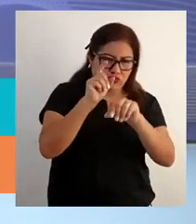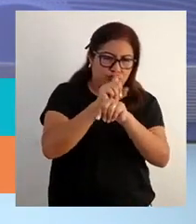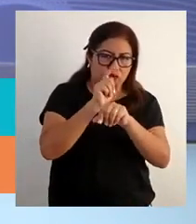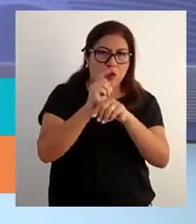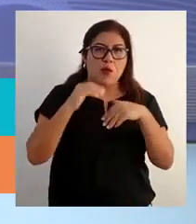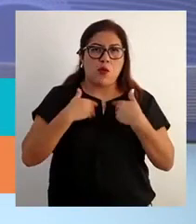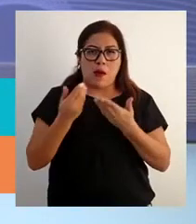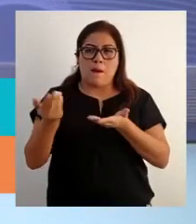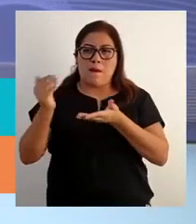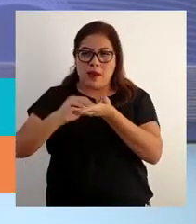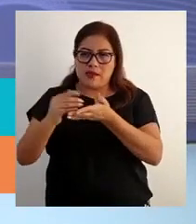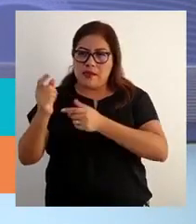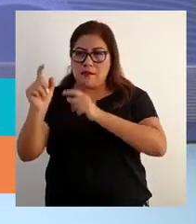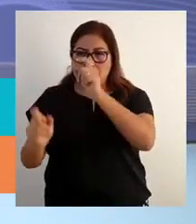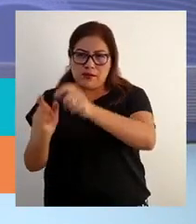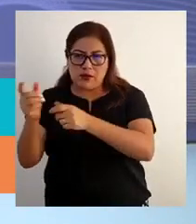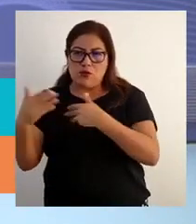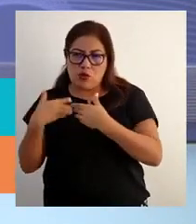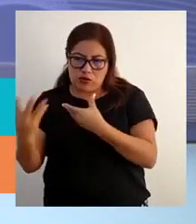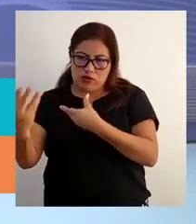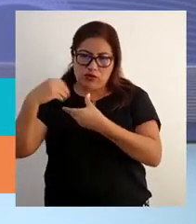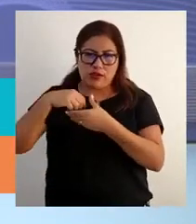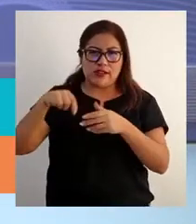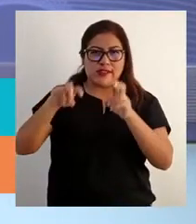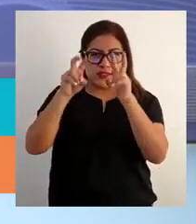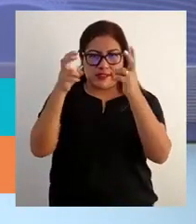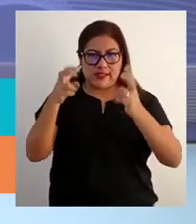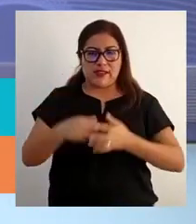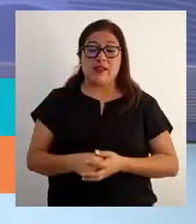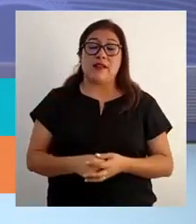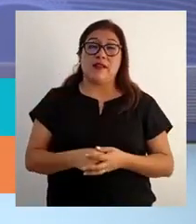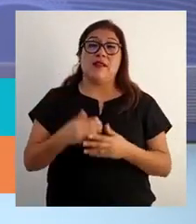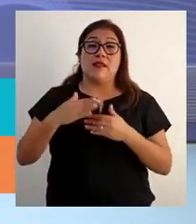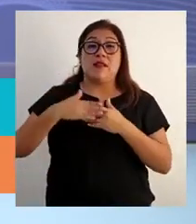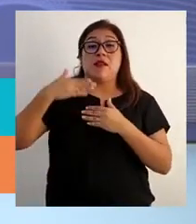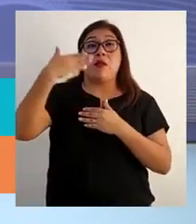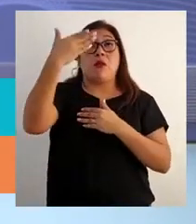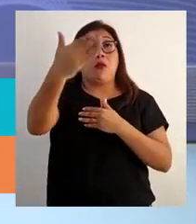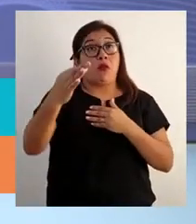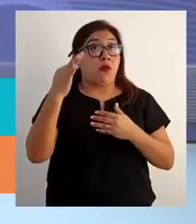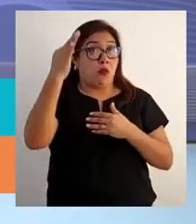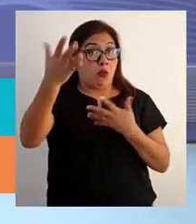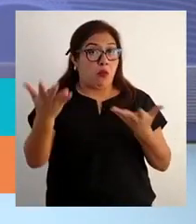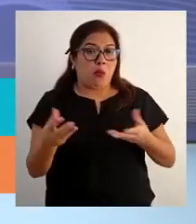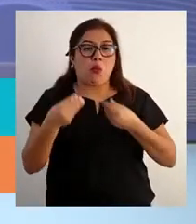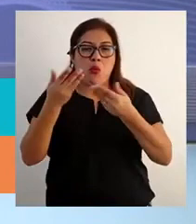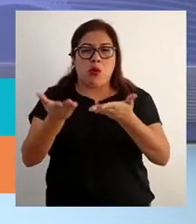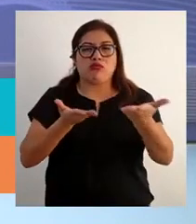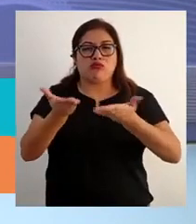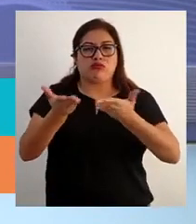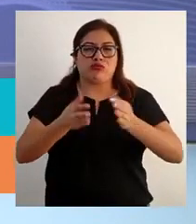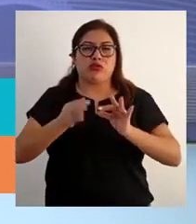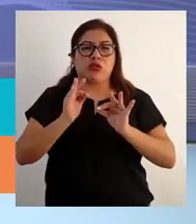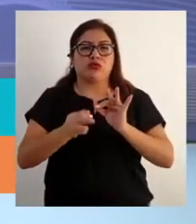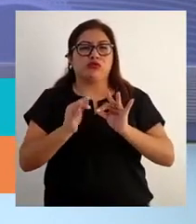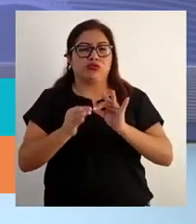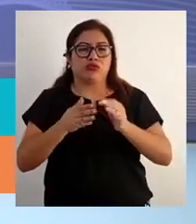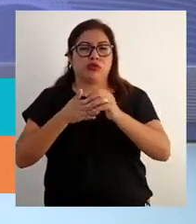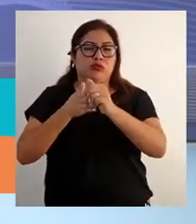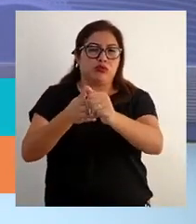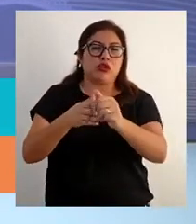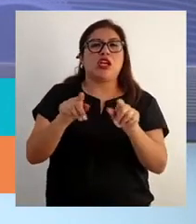involucrar, como tú bien has dicho, ¿no?, en esta temática, y mañana más tarde puedan brindar el servicio de guía, interpretación o de lengua de señas a las personas que lo